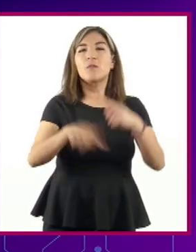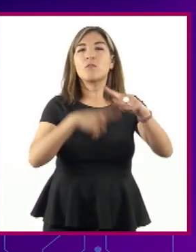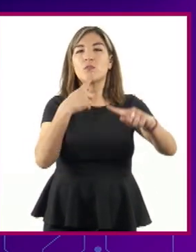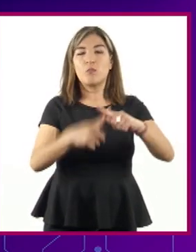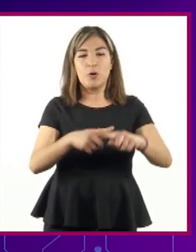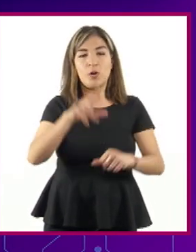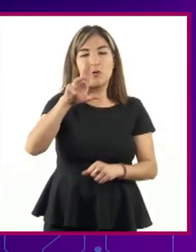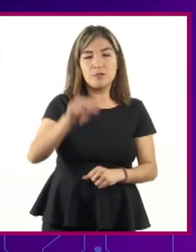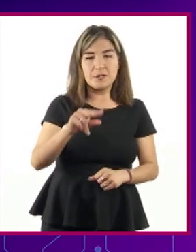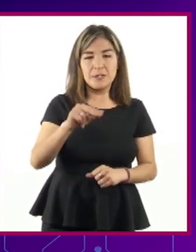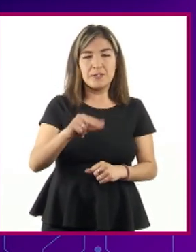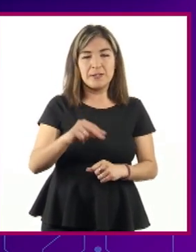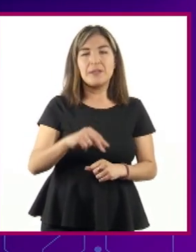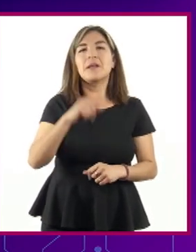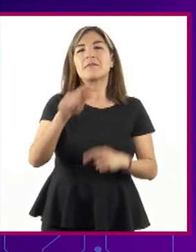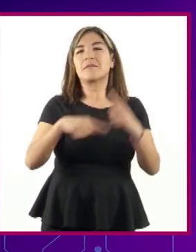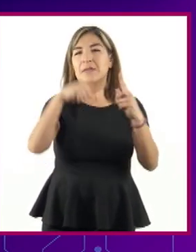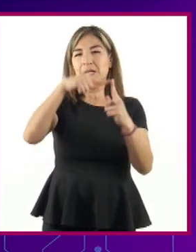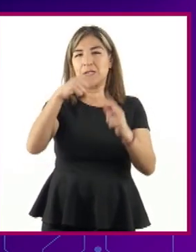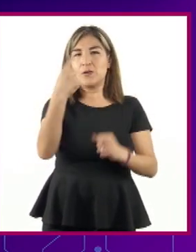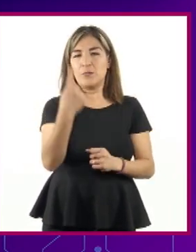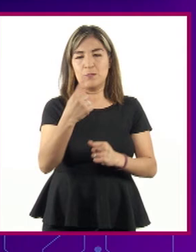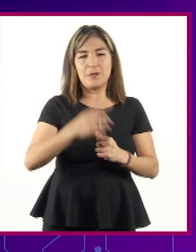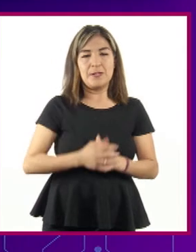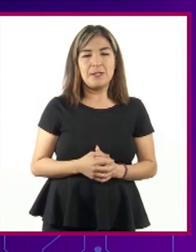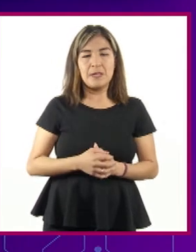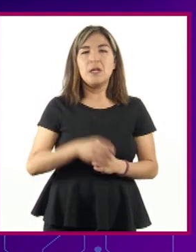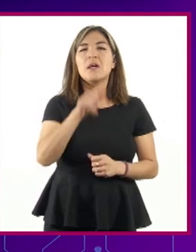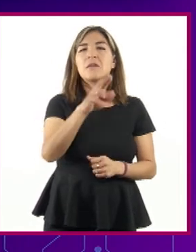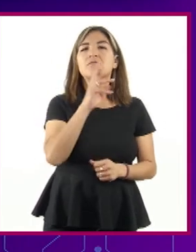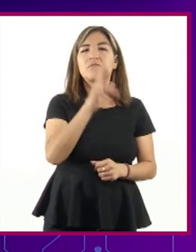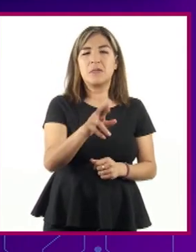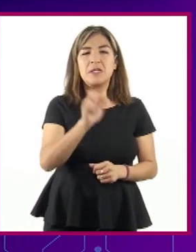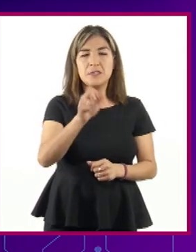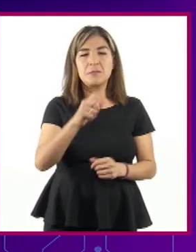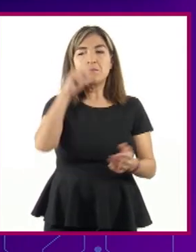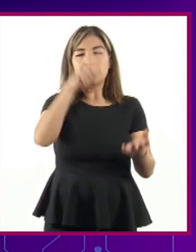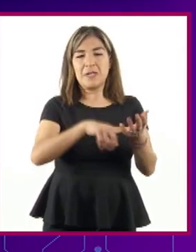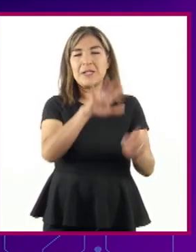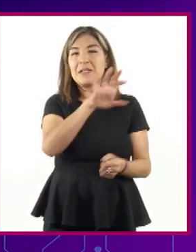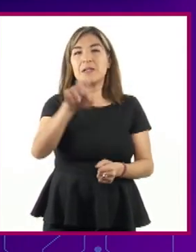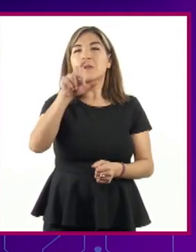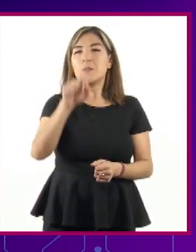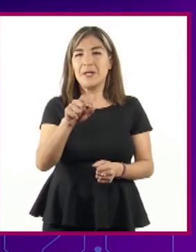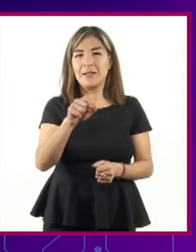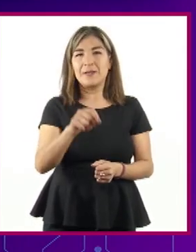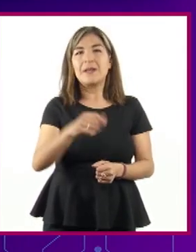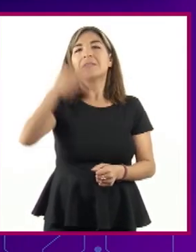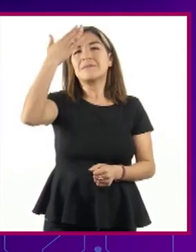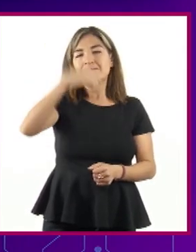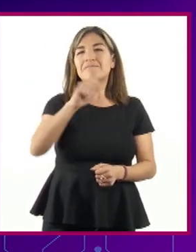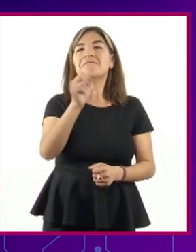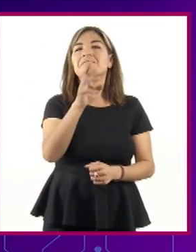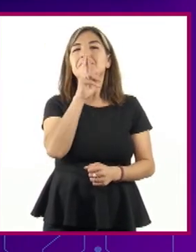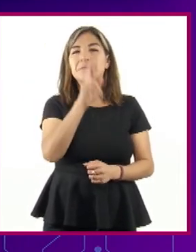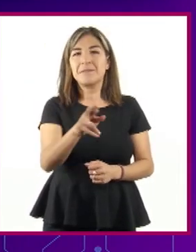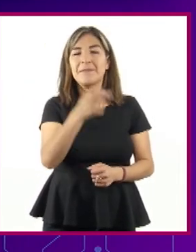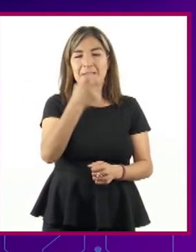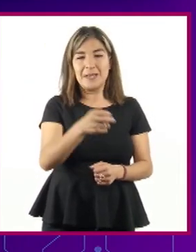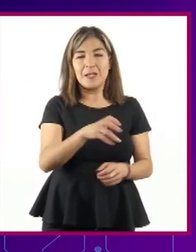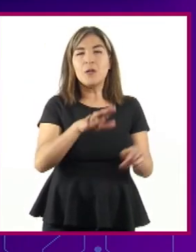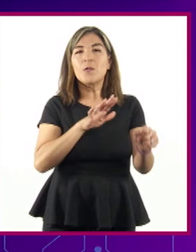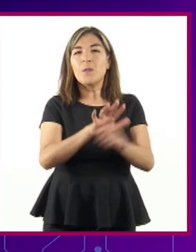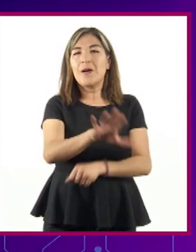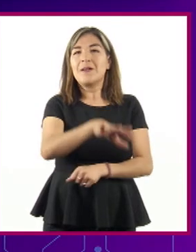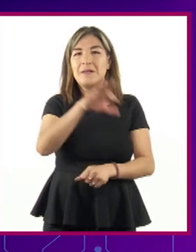multiplicaremos por 80 entre 1. El producto de 19 por 80 es 1520, sabiendo que el resultado del